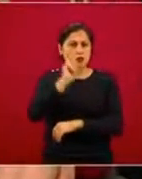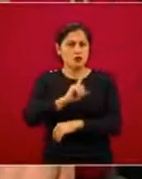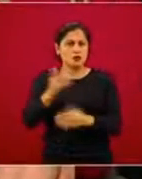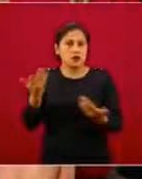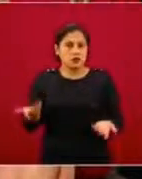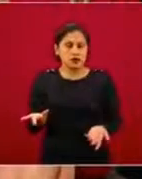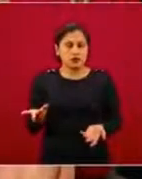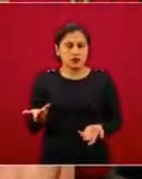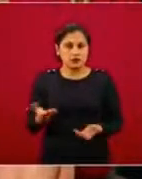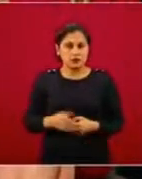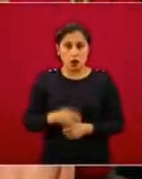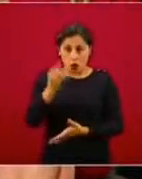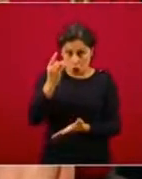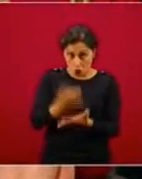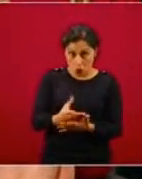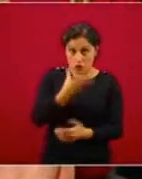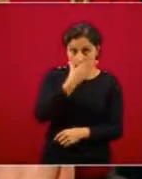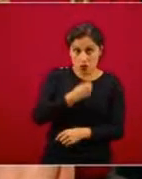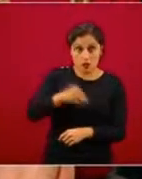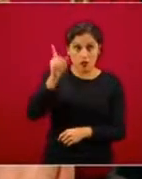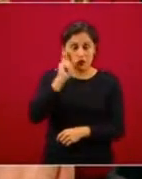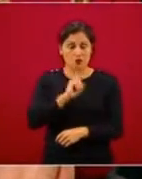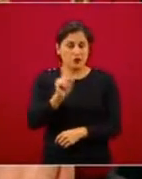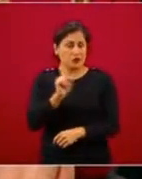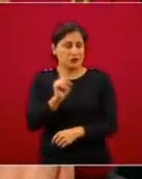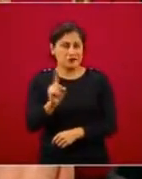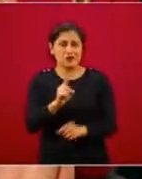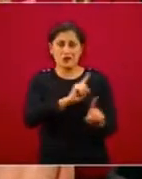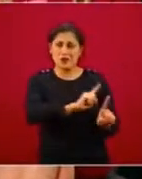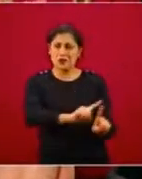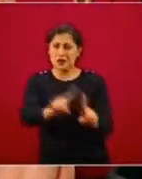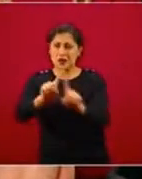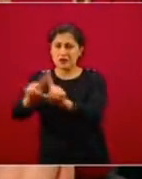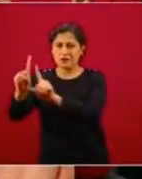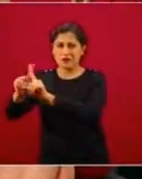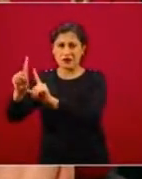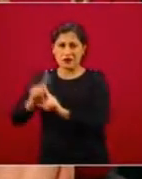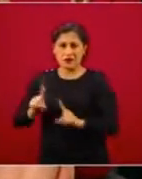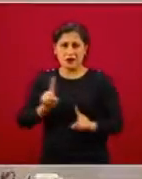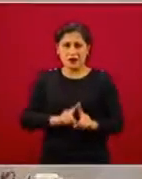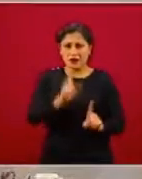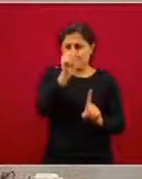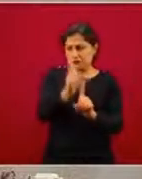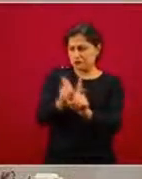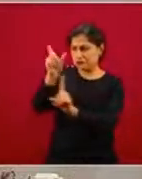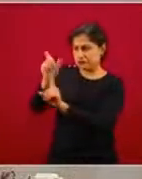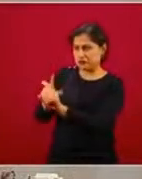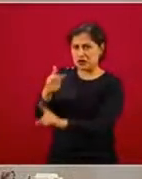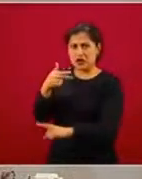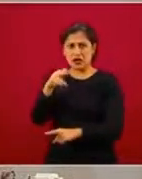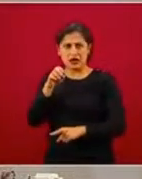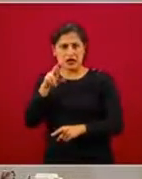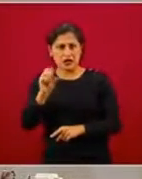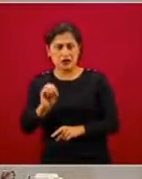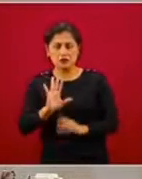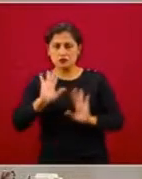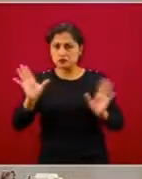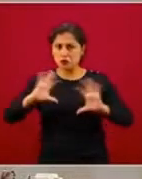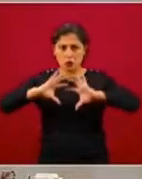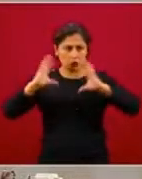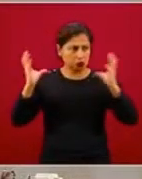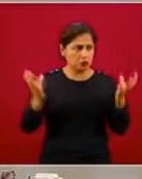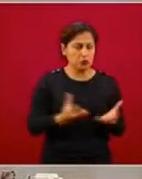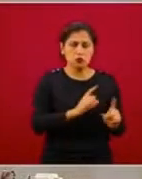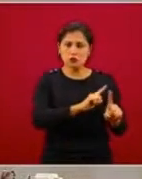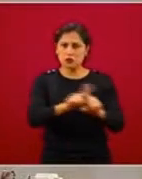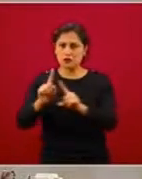gender solamente entre equity, hombres y mujeres, sino entre respecting una enorme diversidad gender de equality, identidades respecting men, genéricas que respecting existen en women. el mundo. Y